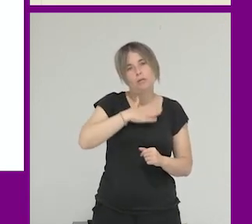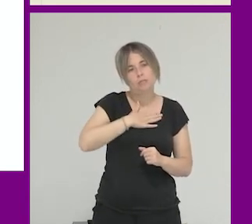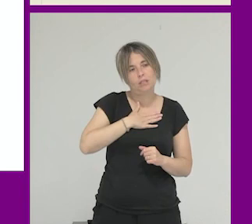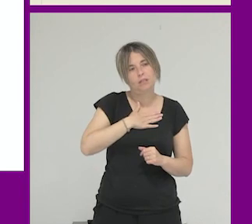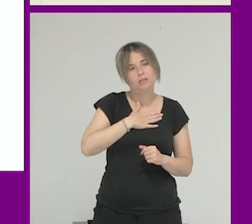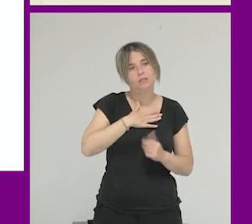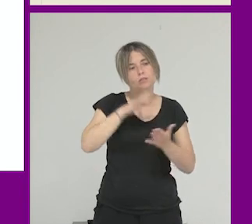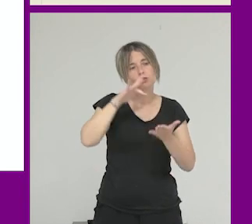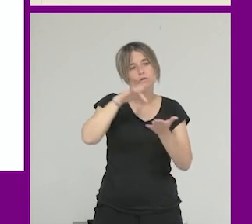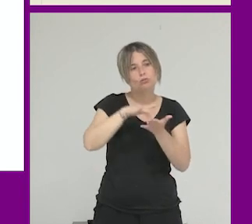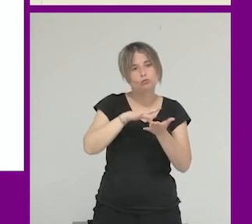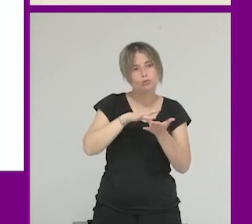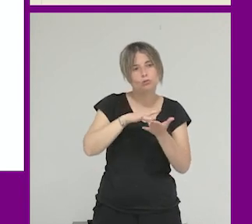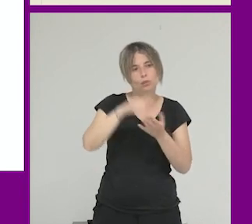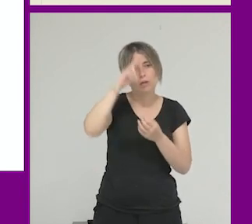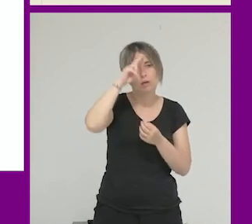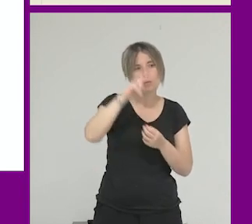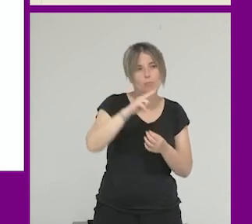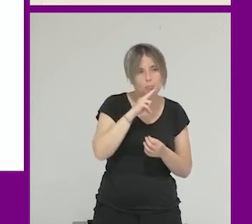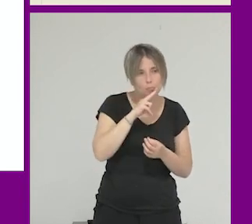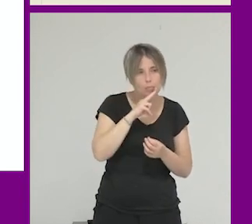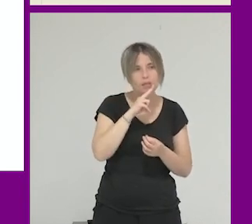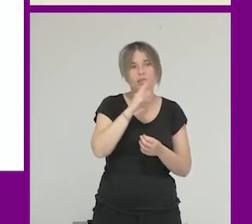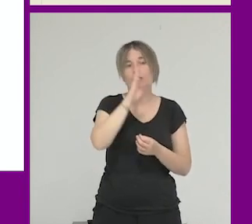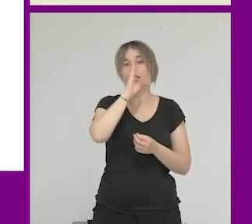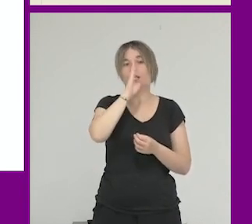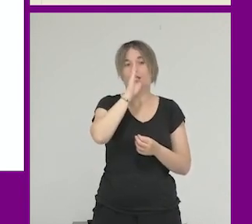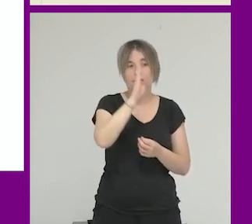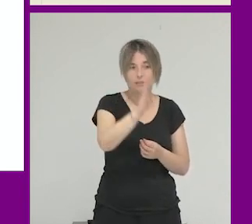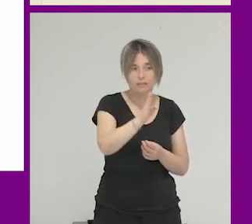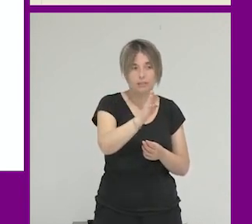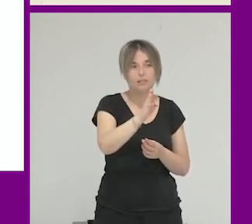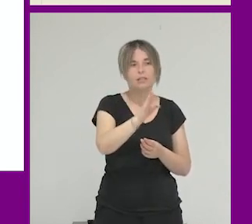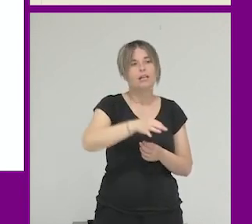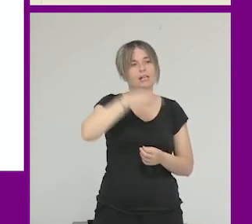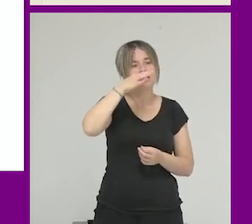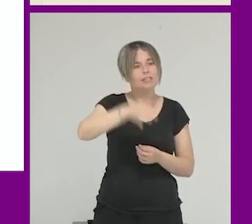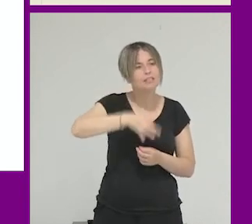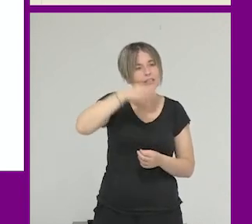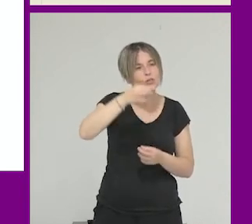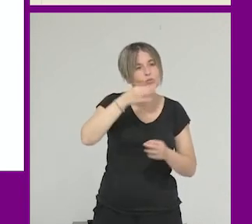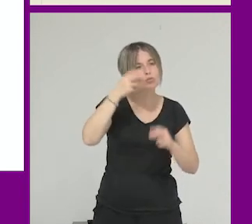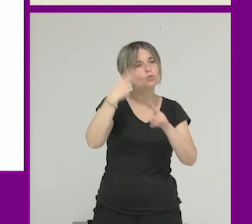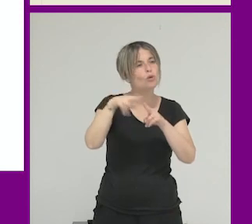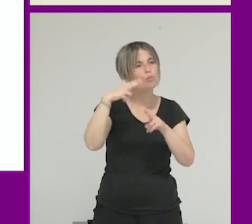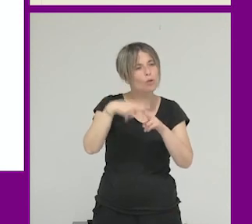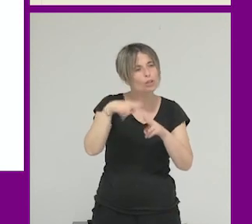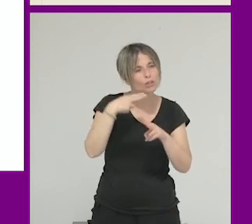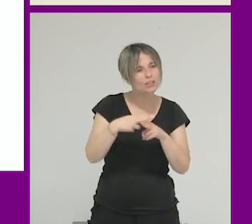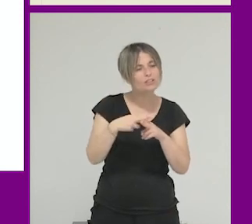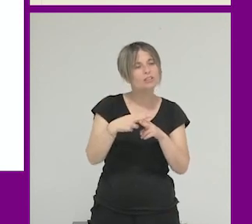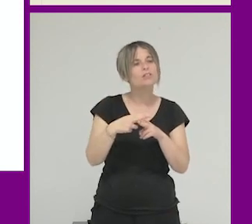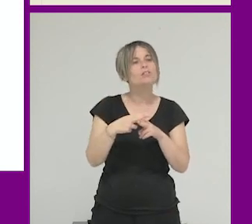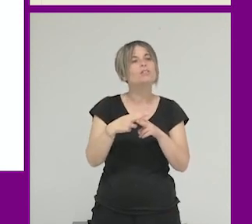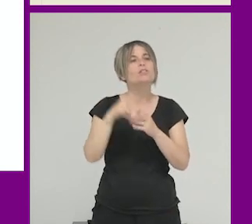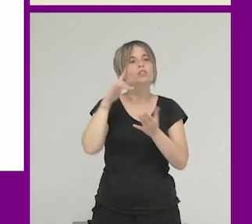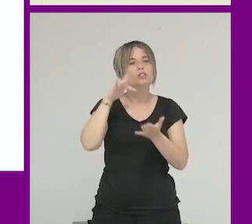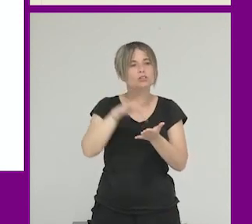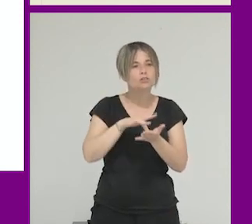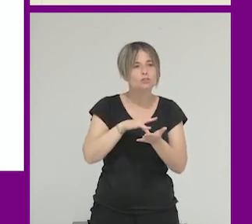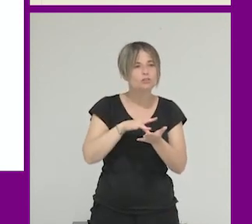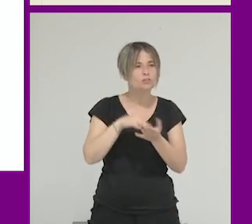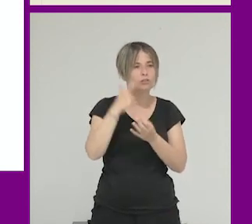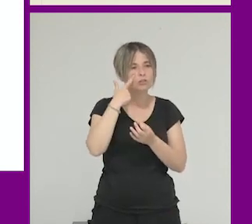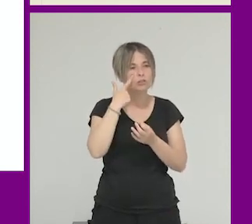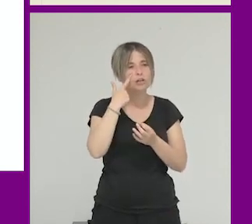eragitea aitatasun ez heterosexualen diskurtsoetan, diskurtso politikoetan, gabitzen zuten behin eta